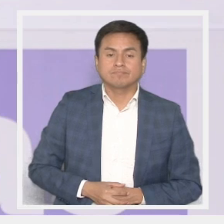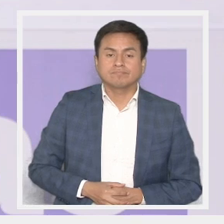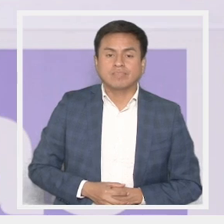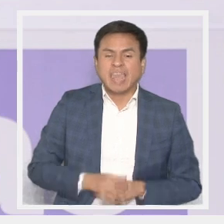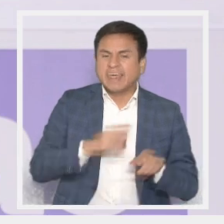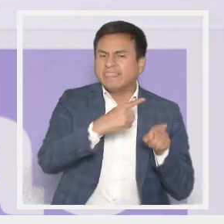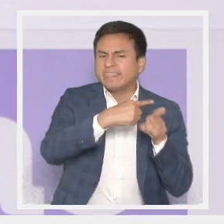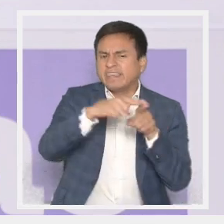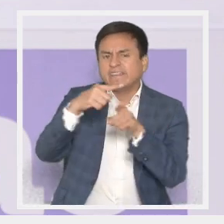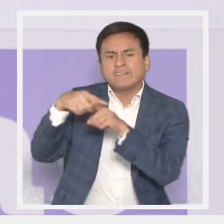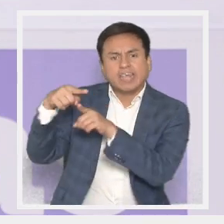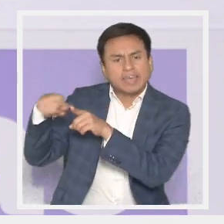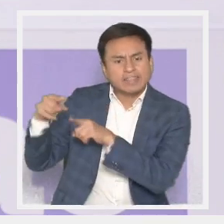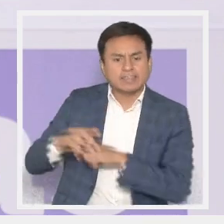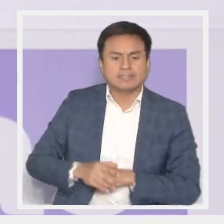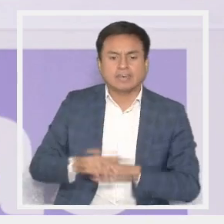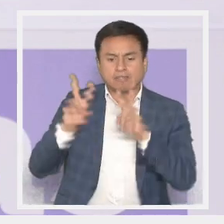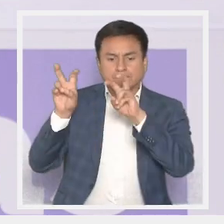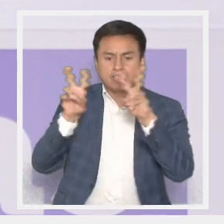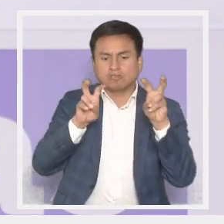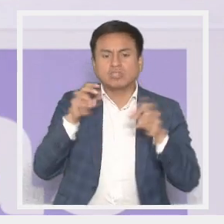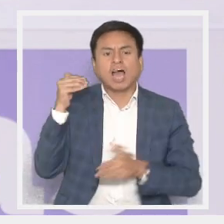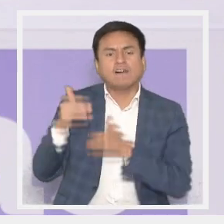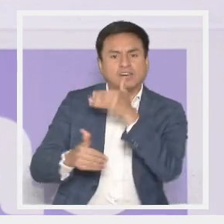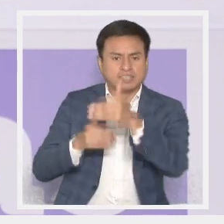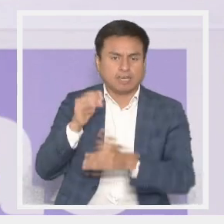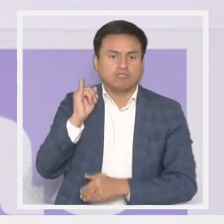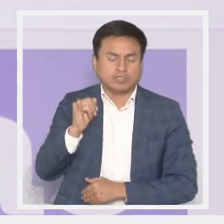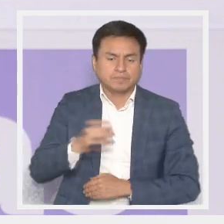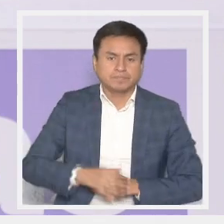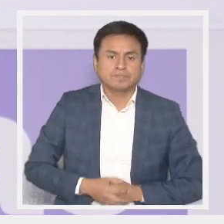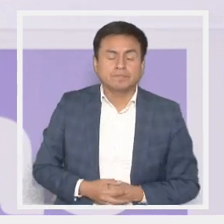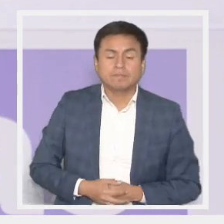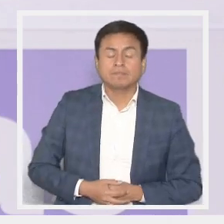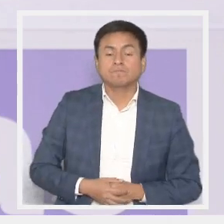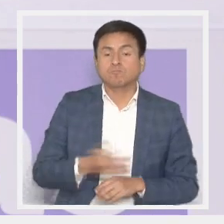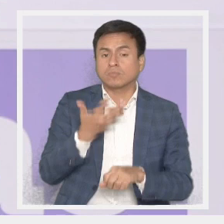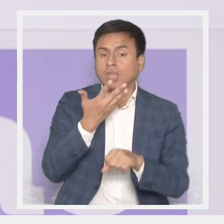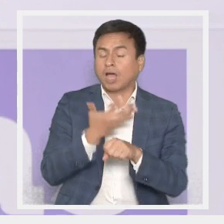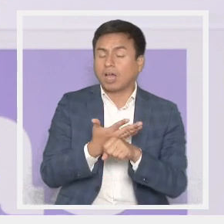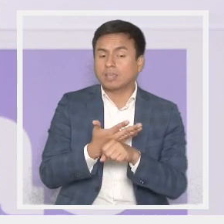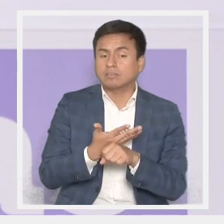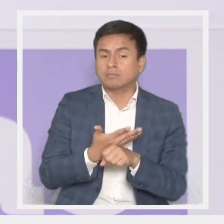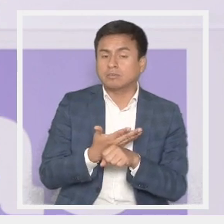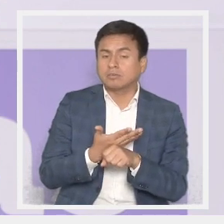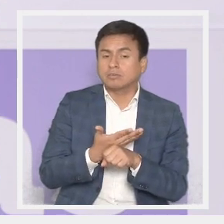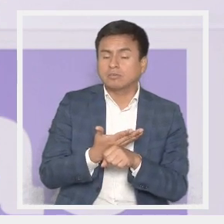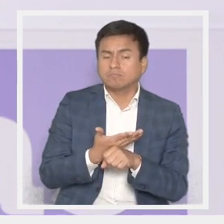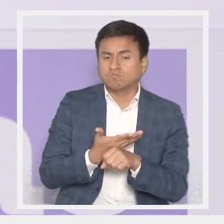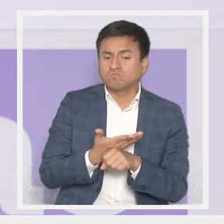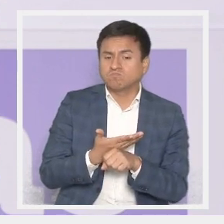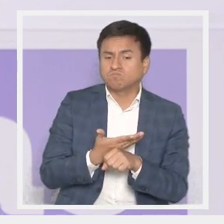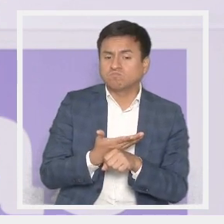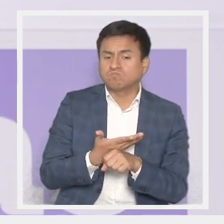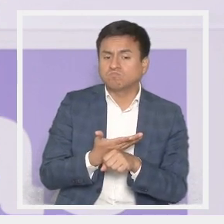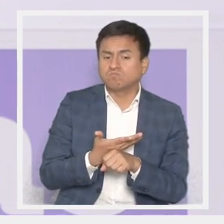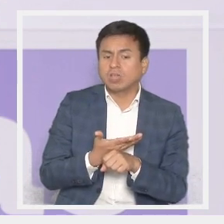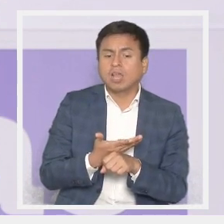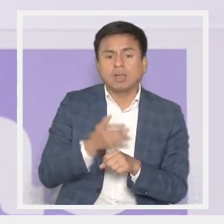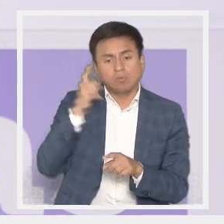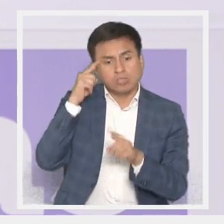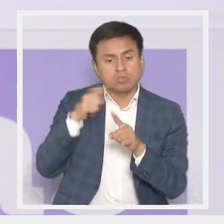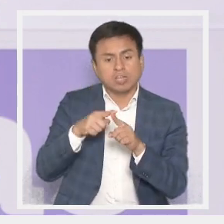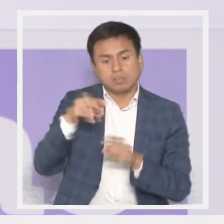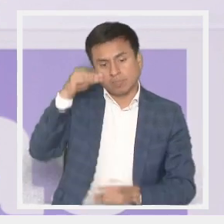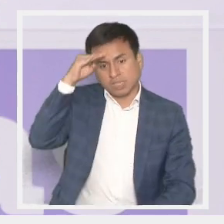desde diferentes aspectos se han avanzado. Hay, por cierto, a propósito